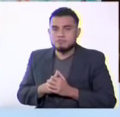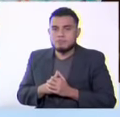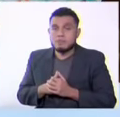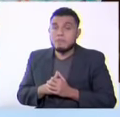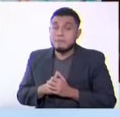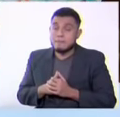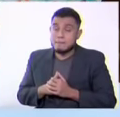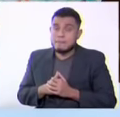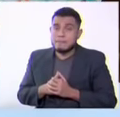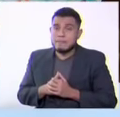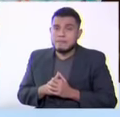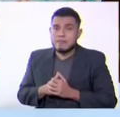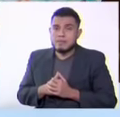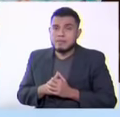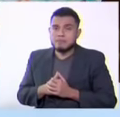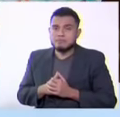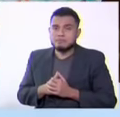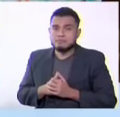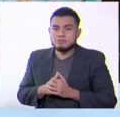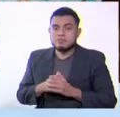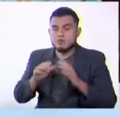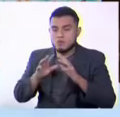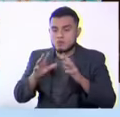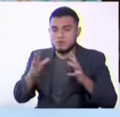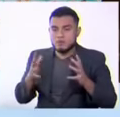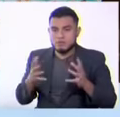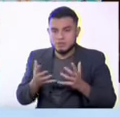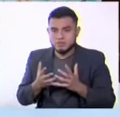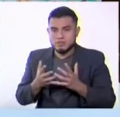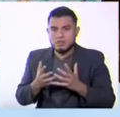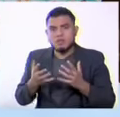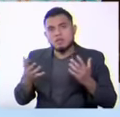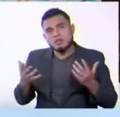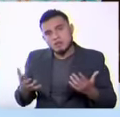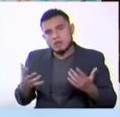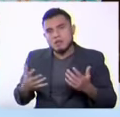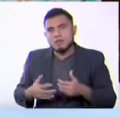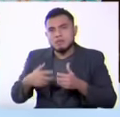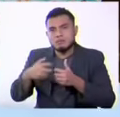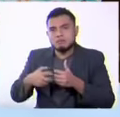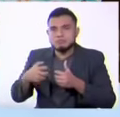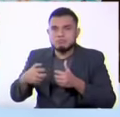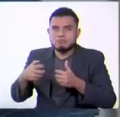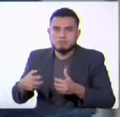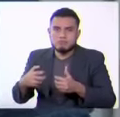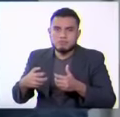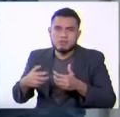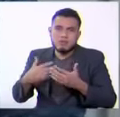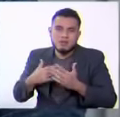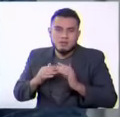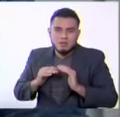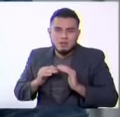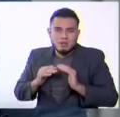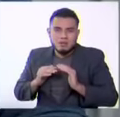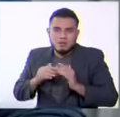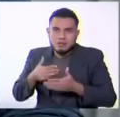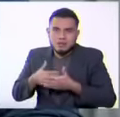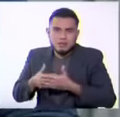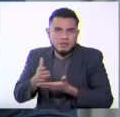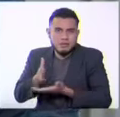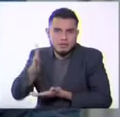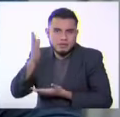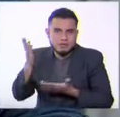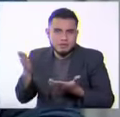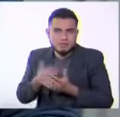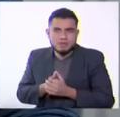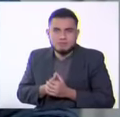embargo, casi es universal la reproducción sexual en animales. Esto significa